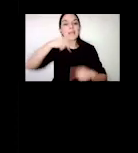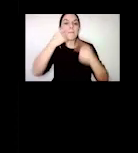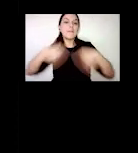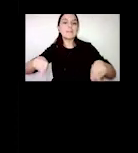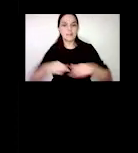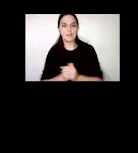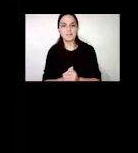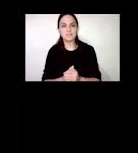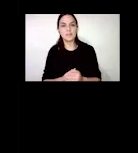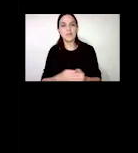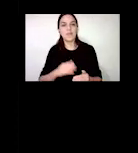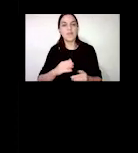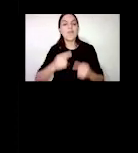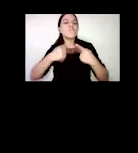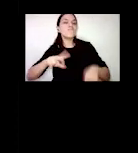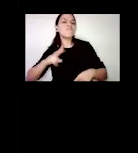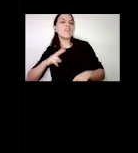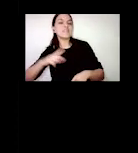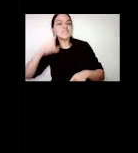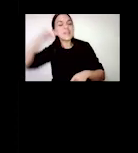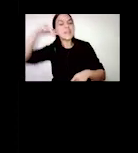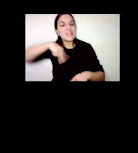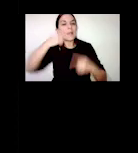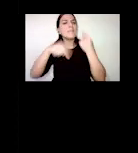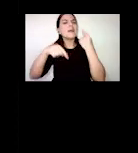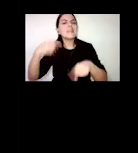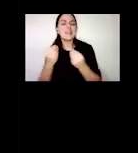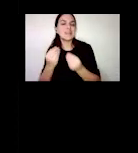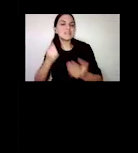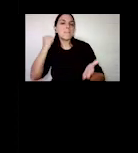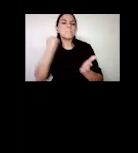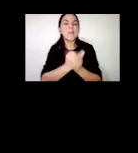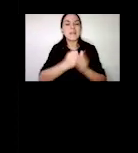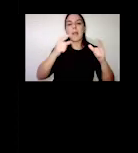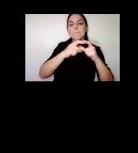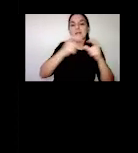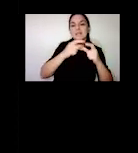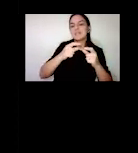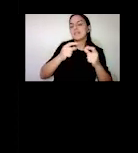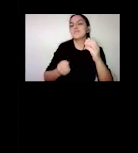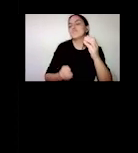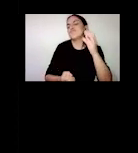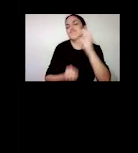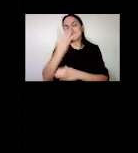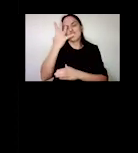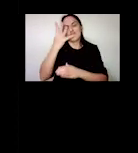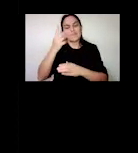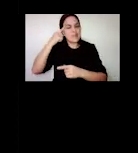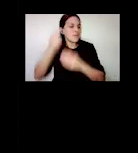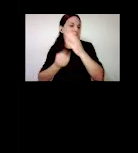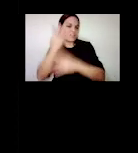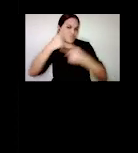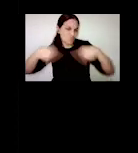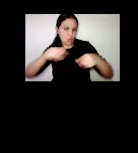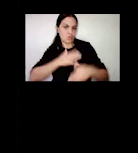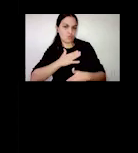de bienes inmateriales, te habla de marcas, patentes y diseños de invención. Esto, y dice